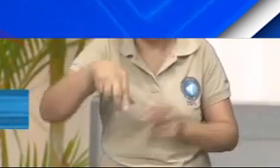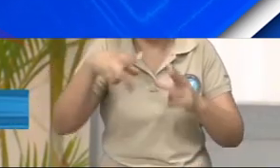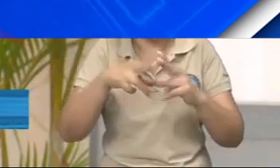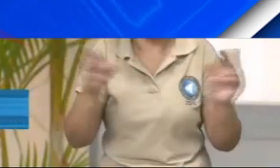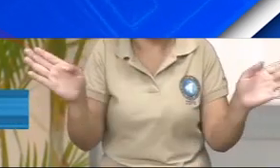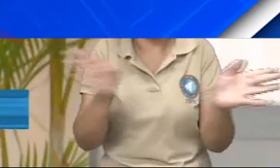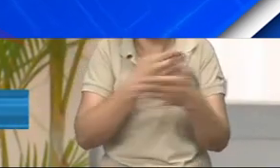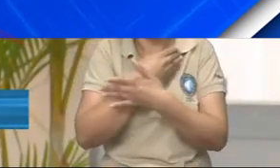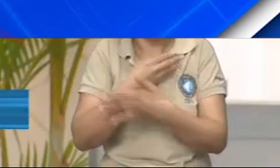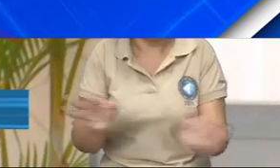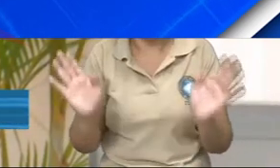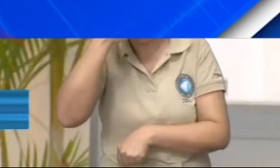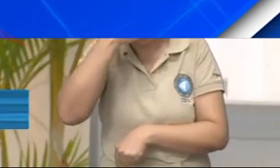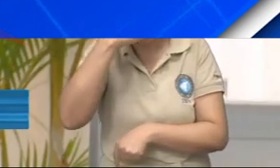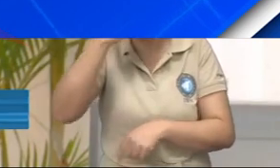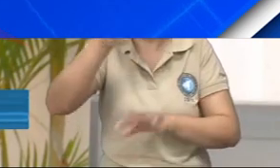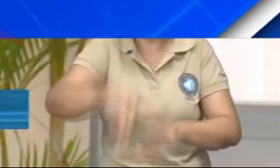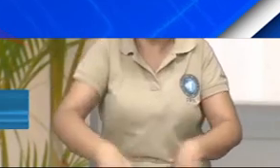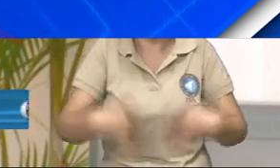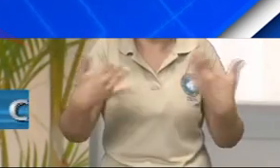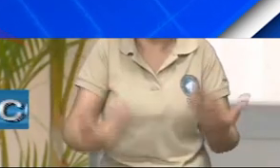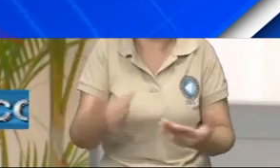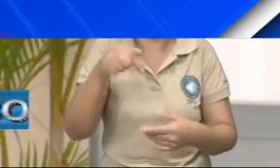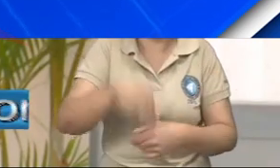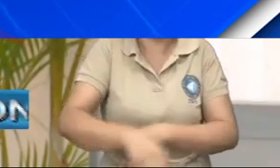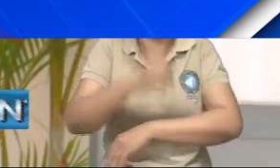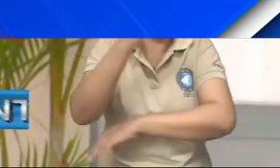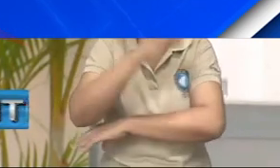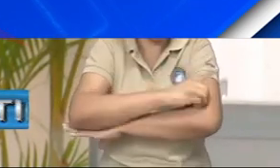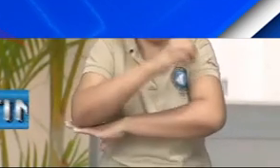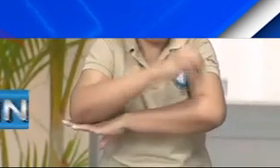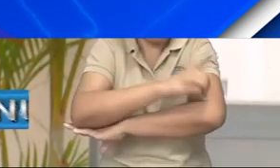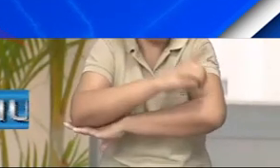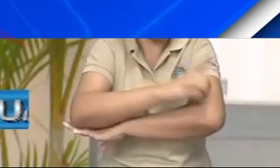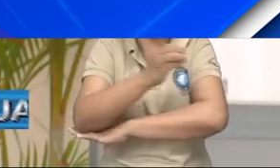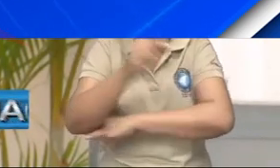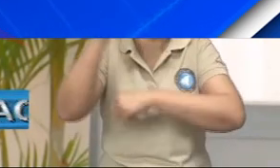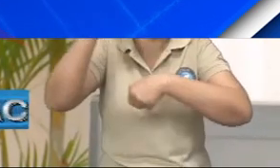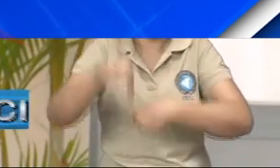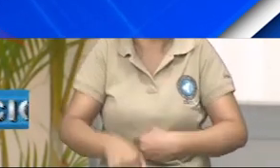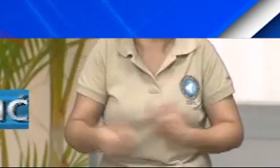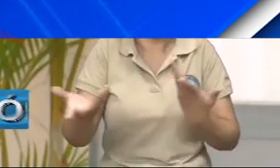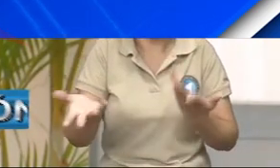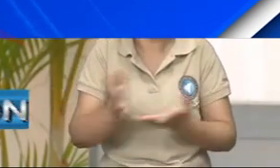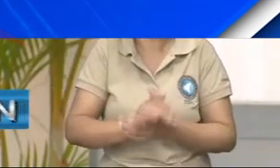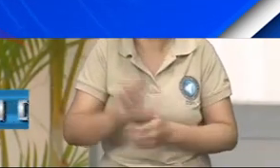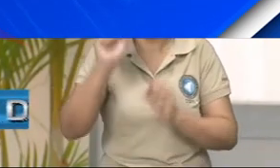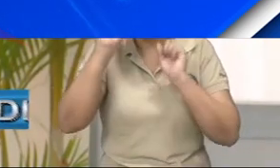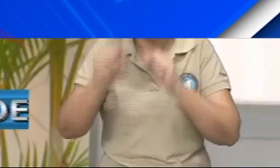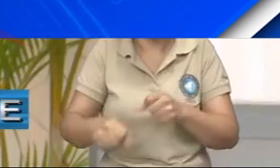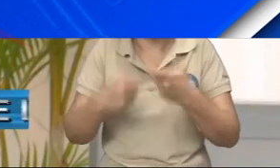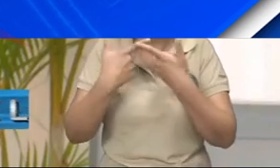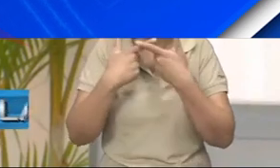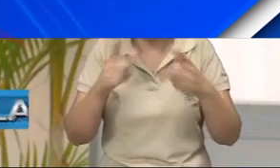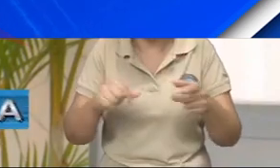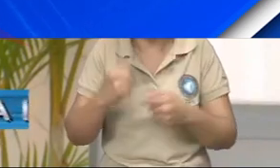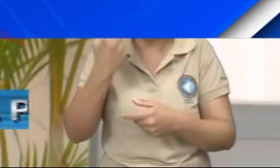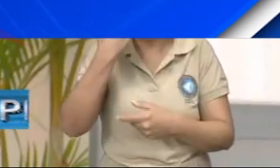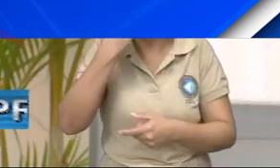Revolución Sandinista. Con el comandante Daniel al frente del Estado, los pueblos del Caribe